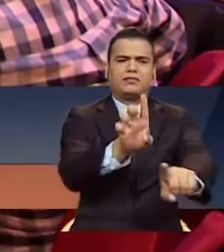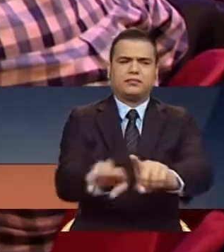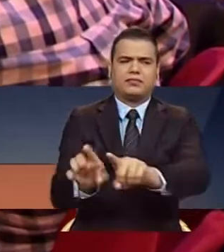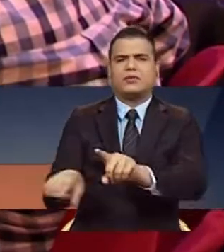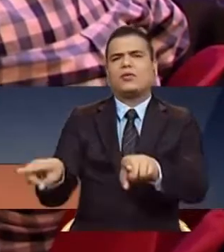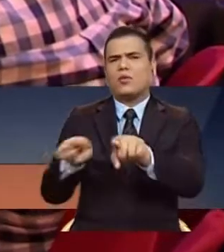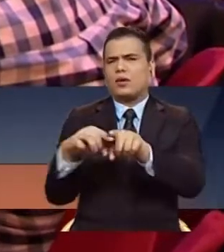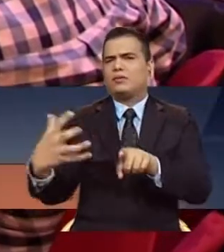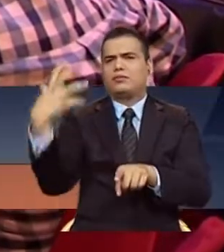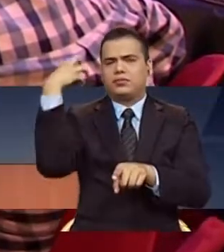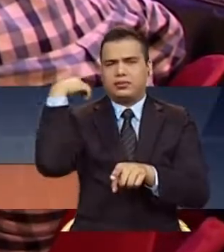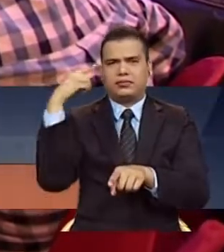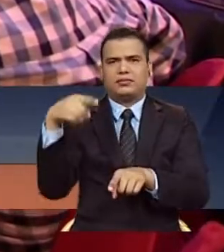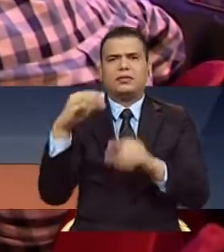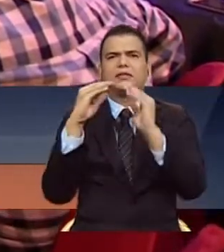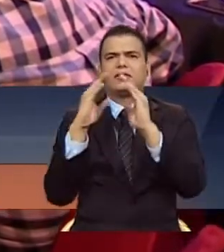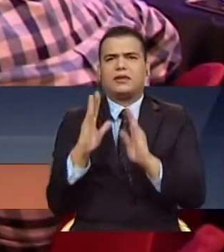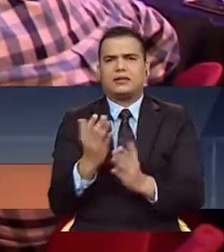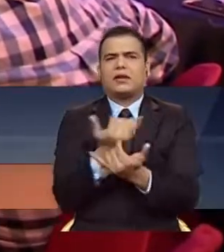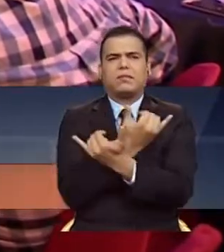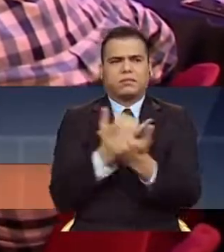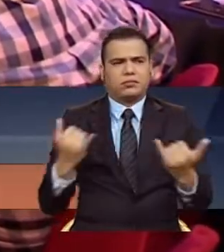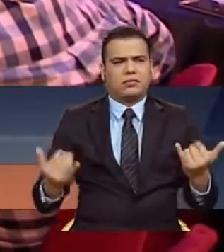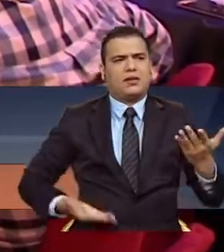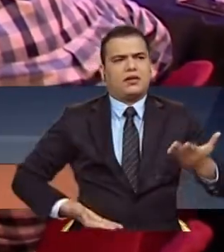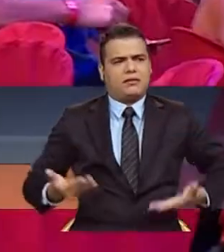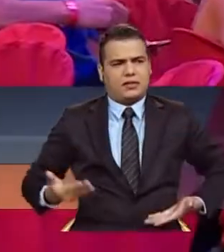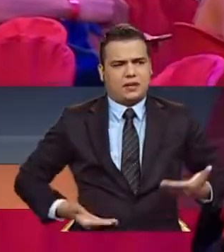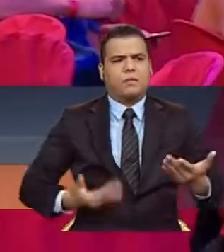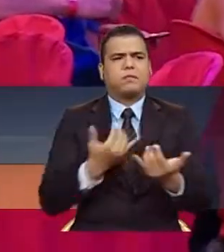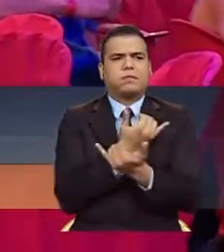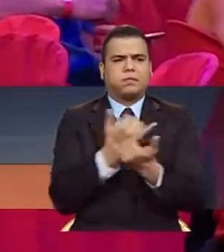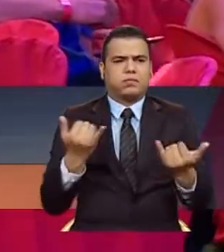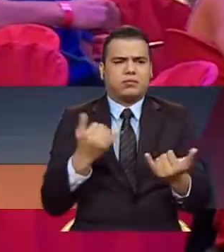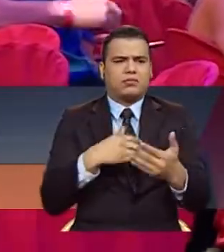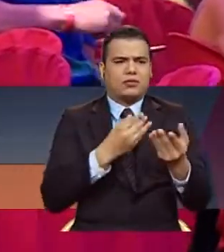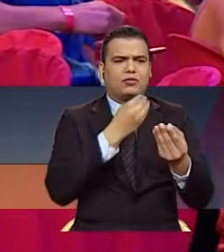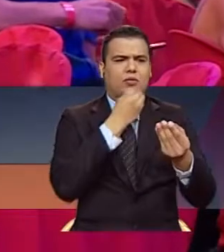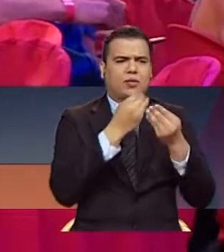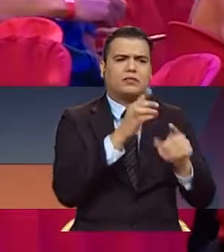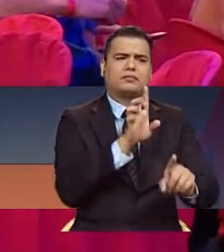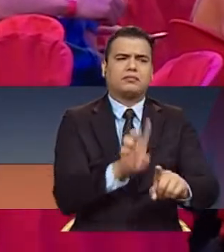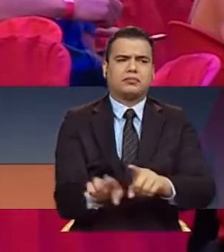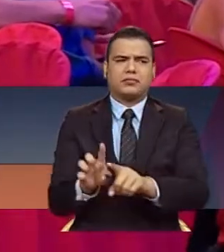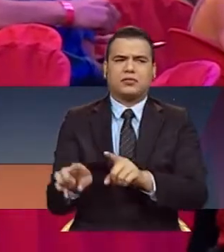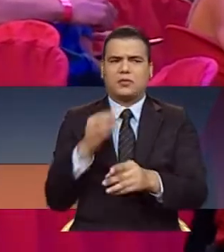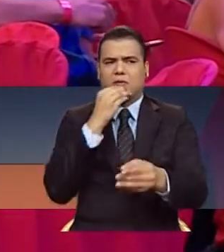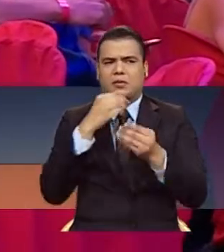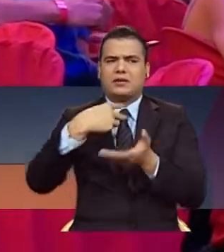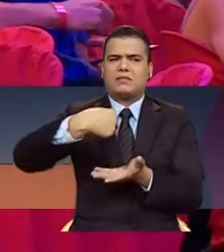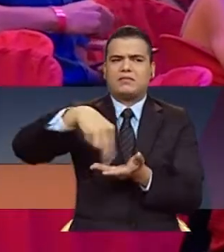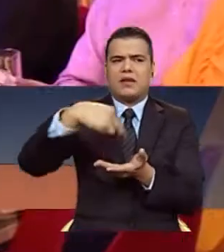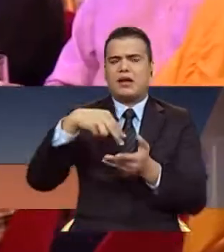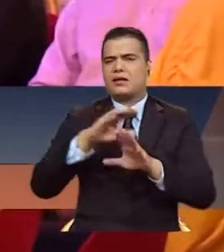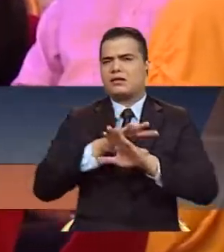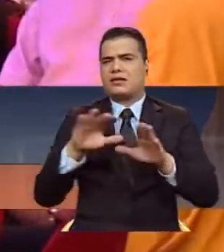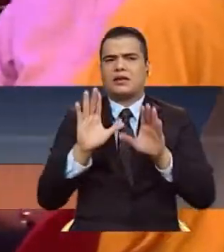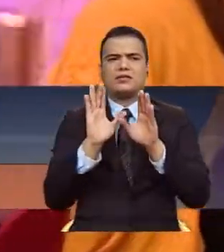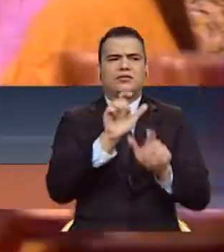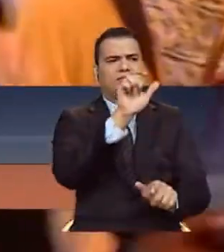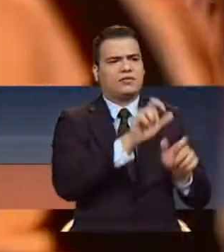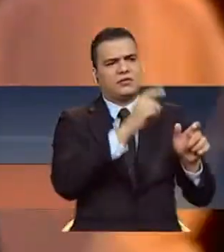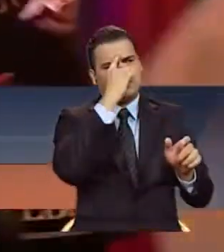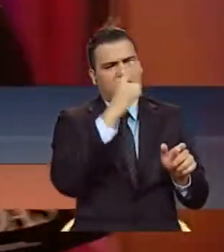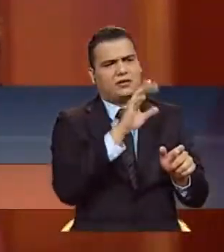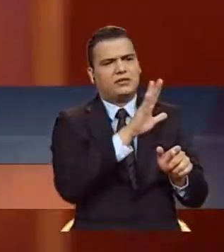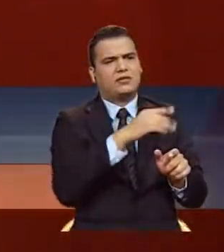en los viejos tiempos en los patios, en las casas de nuestras, en las salas de nuestras casas, a punta de comida. Hoy se come y se baila nada más. ¿Qué dice la gente cuando